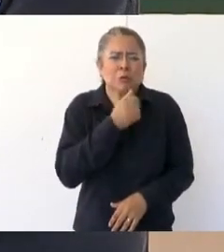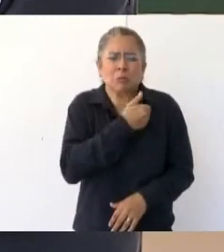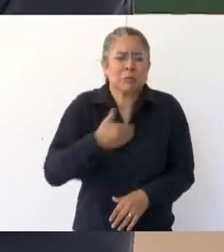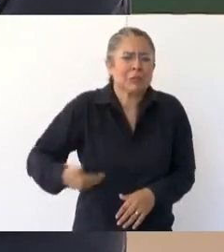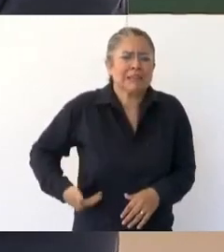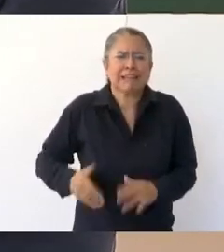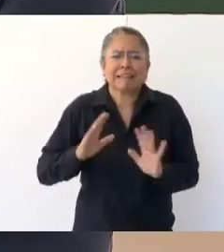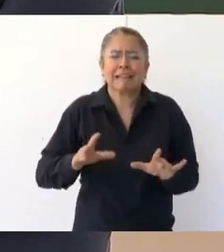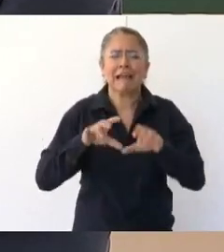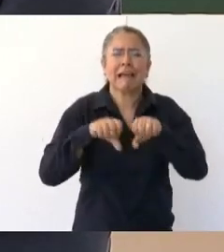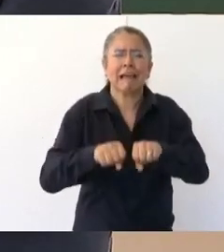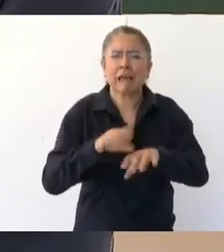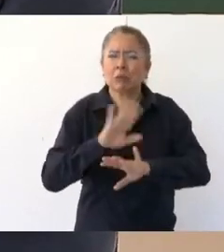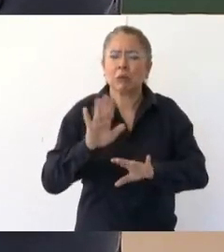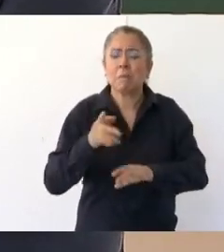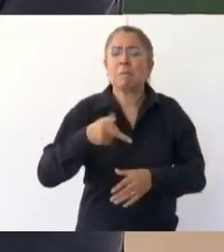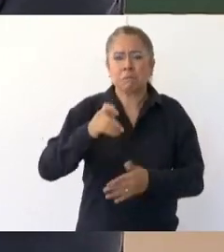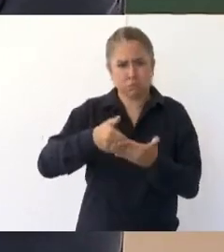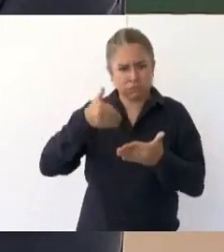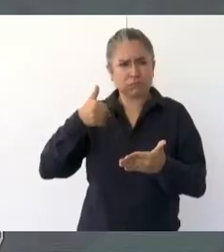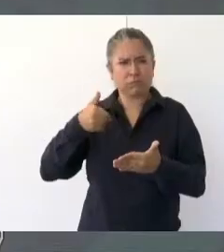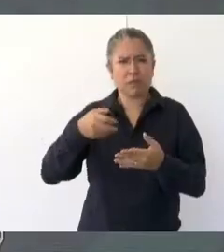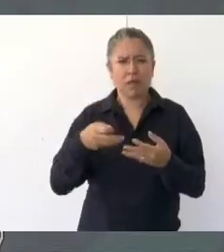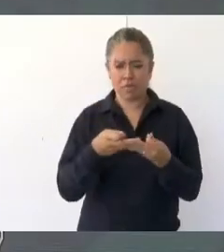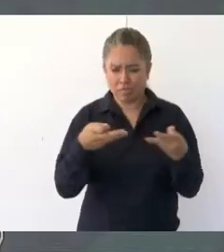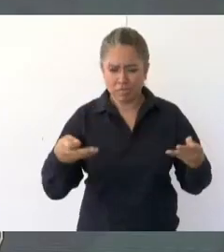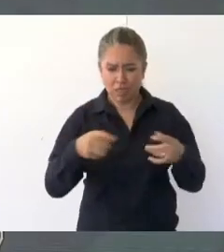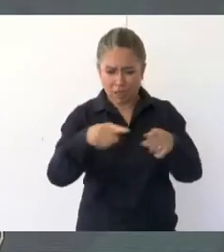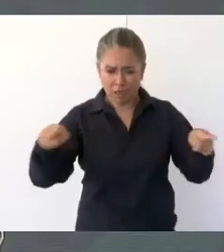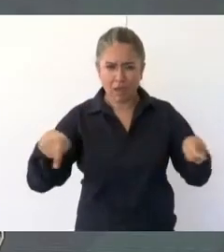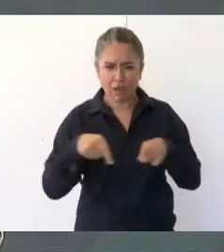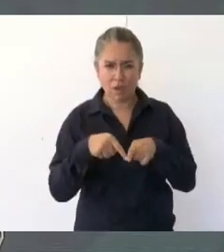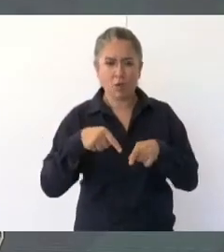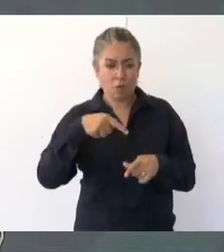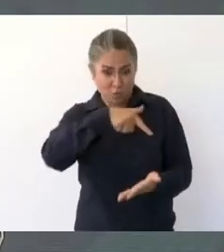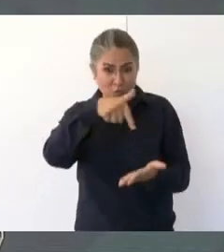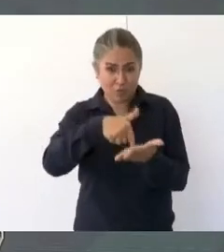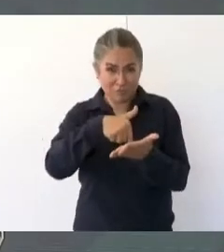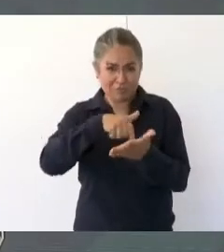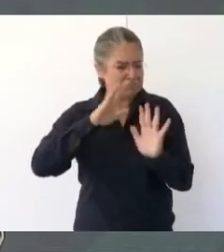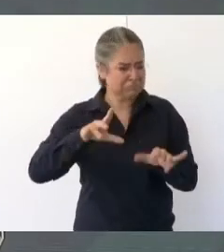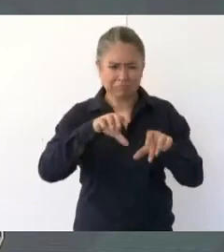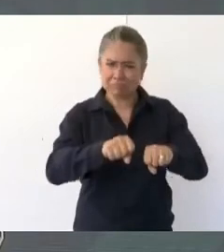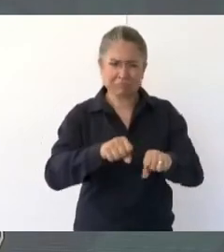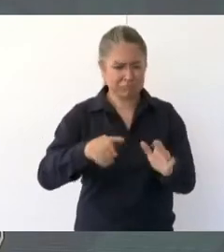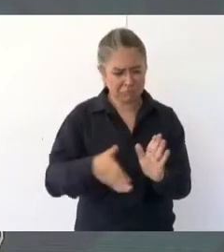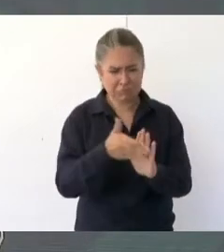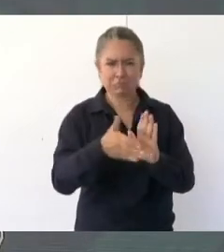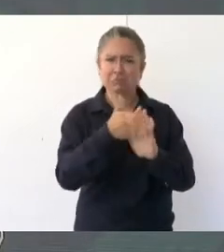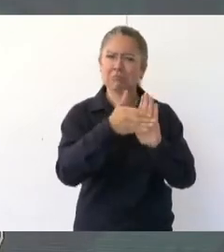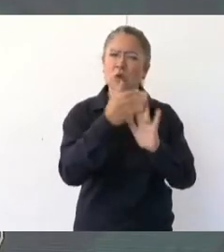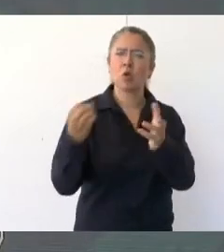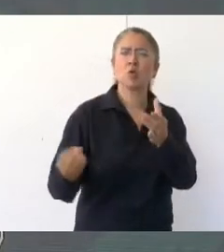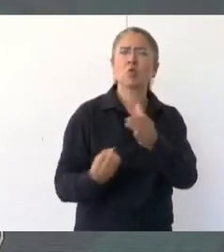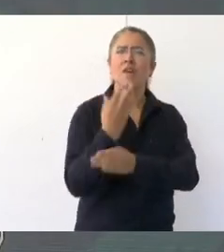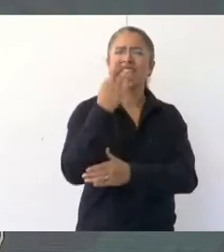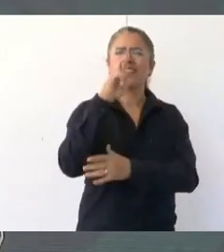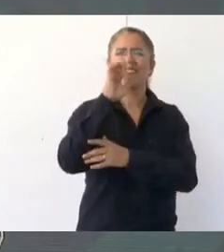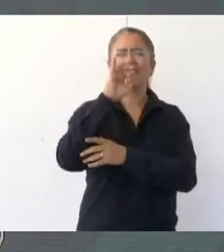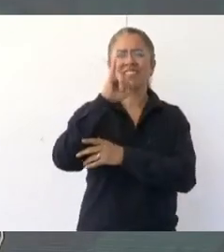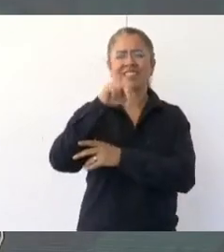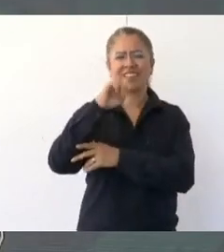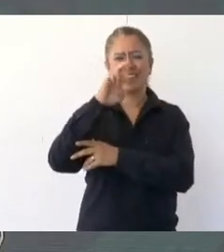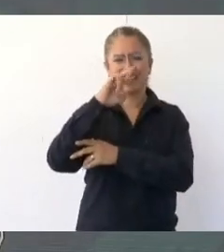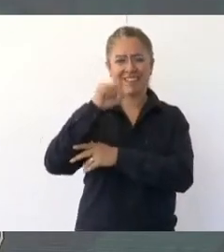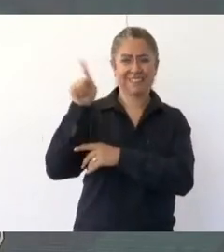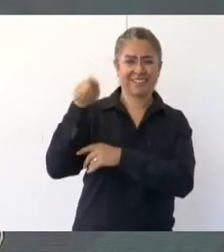ya teníamos conseguido el terreno en donde íbamos a construir la nueva refinería de Dos Bocas, en Paraíso,